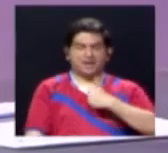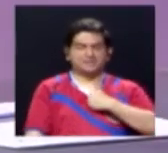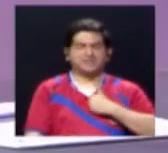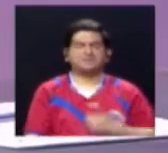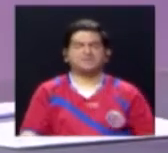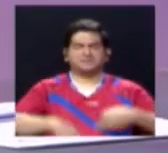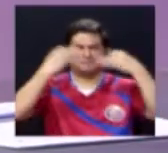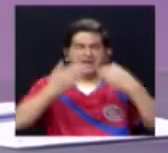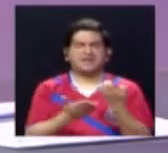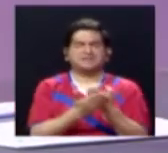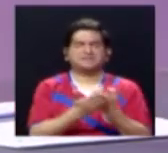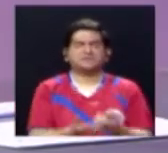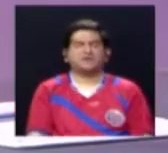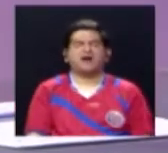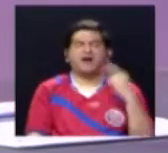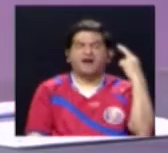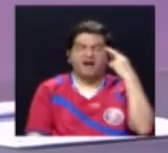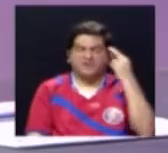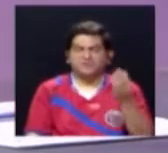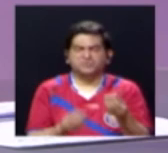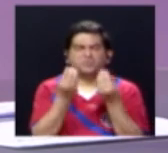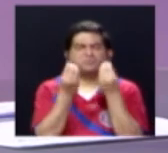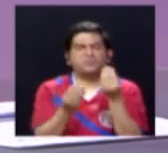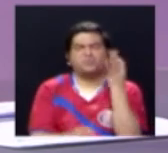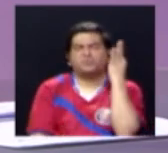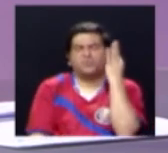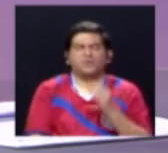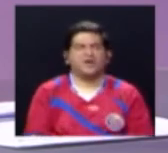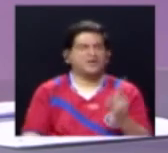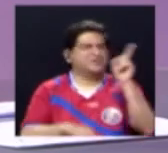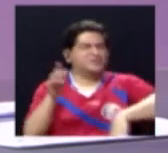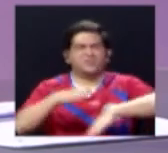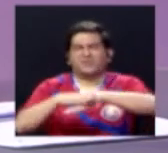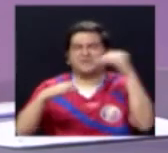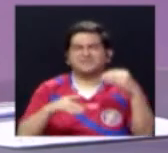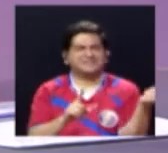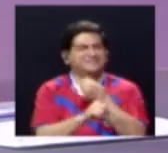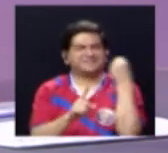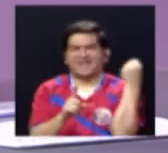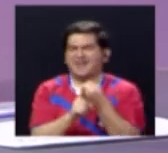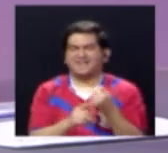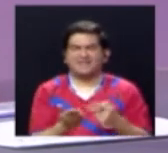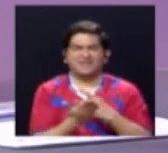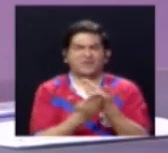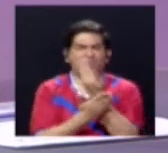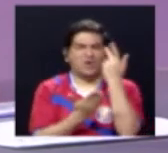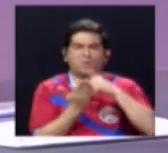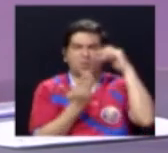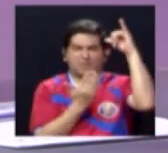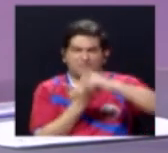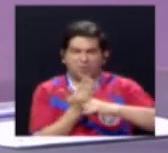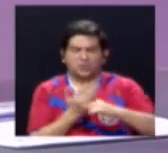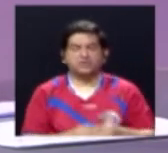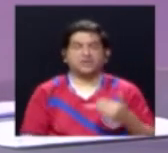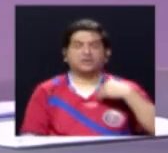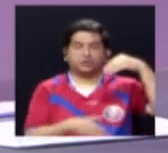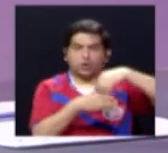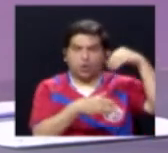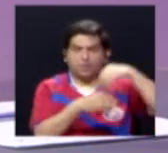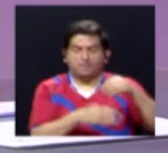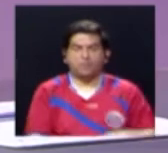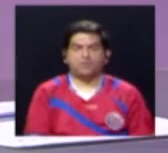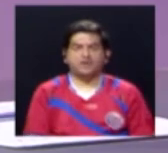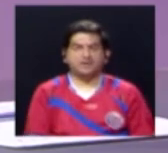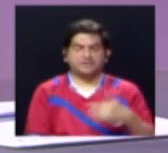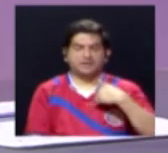y lo que hace que muchas mujeres no hayan podido salir de la violencia y este nuevo proyecto tiene un componente de un